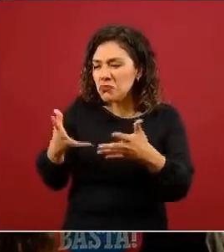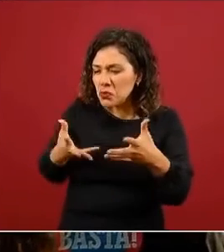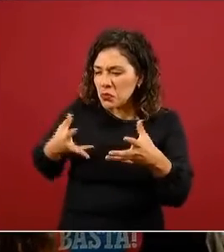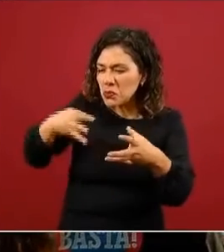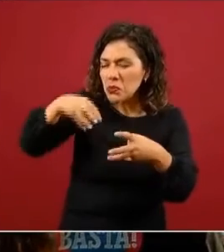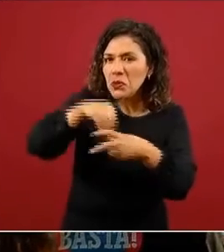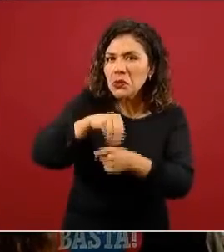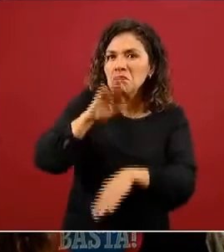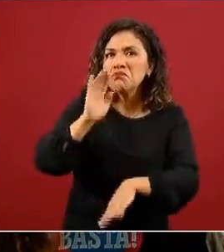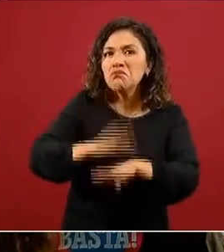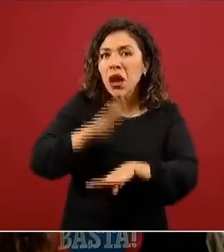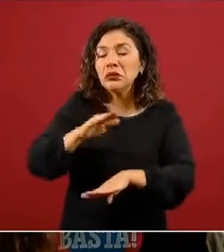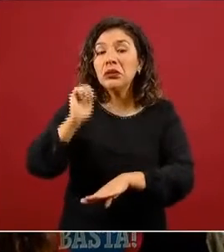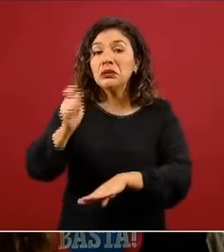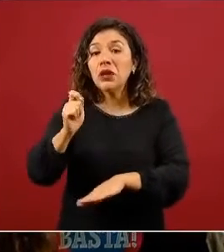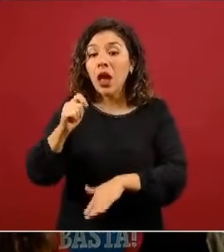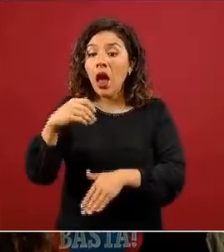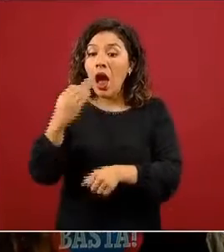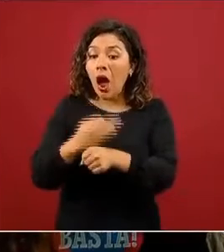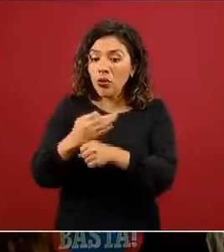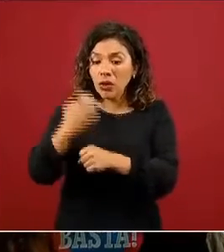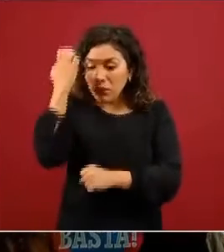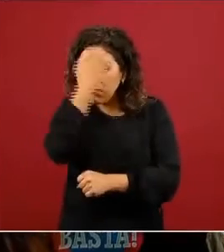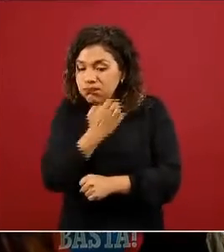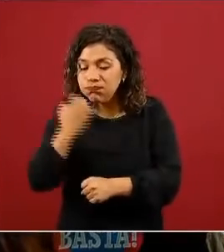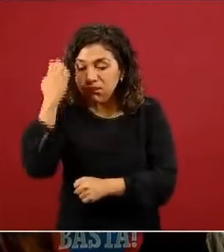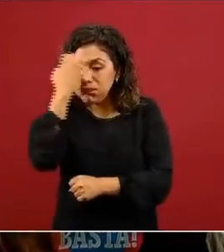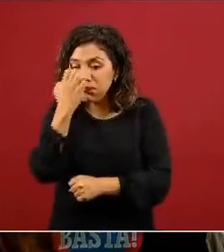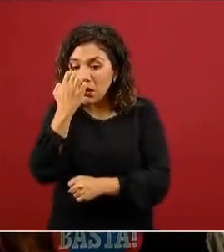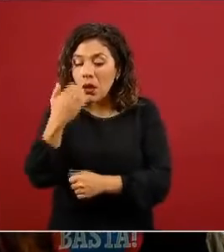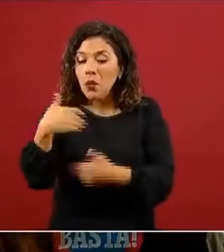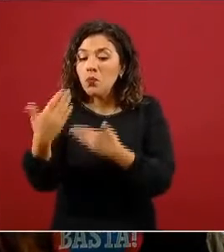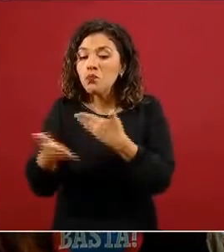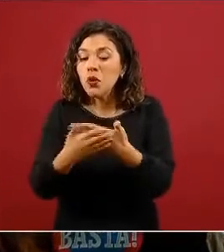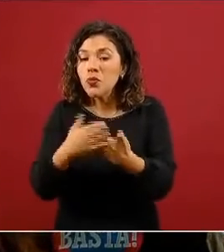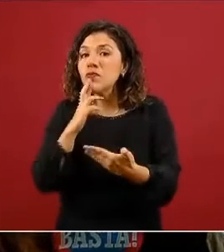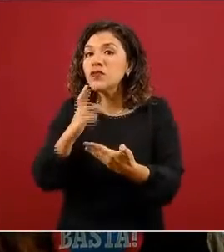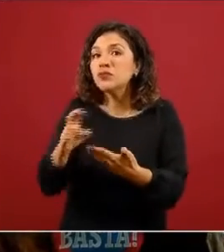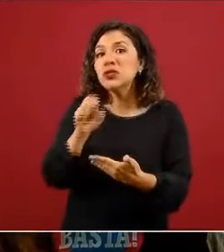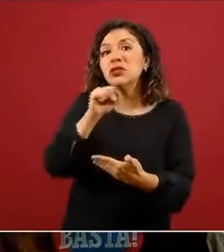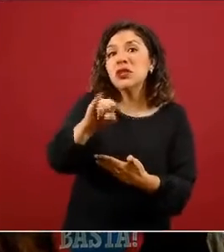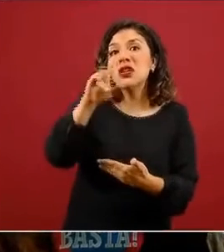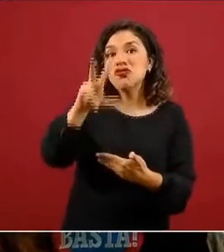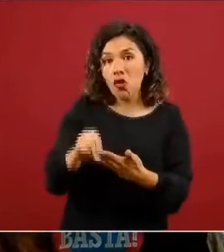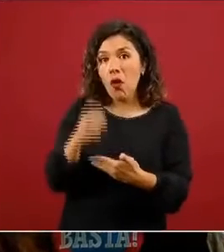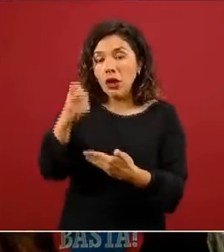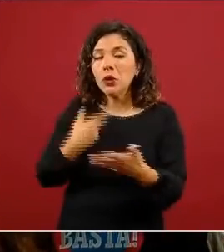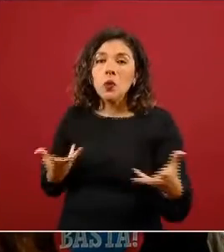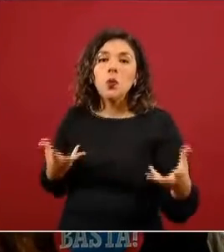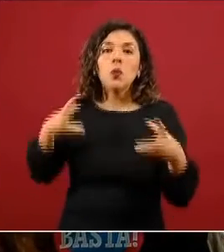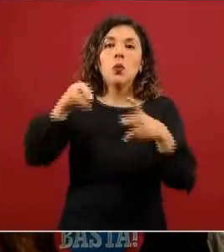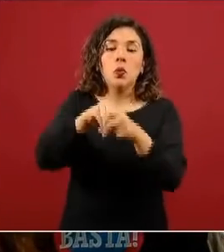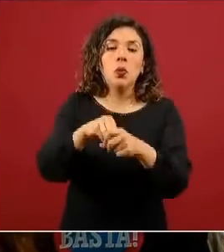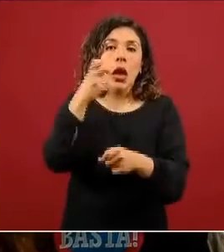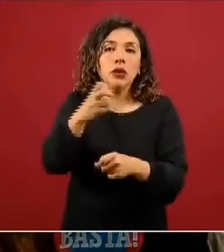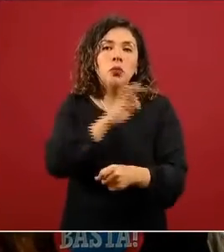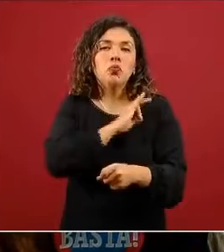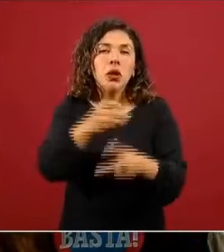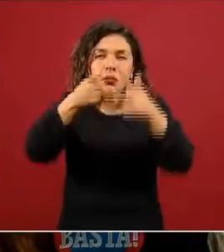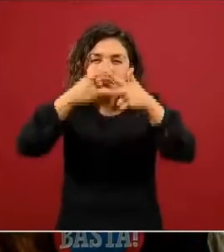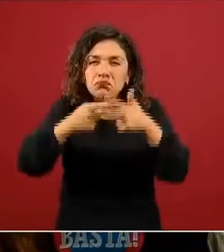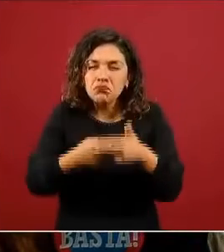que resultará positivo a la prueba. Con esto nos permite anticiparnos al